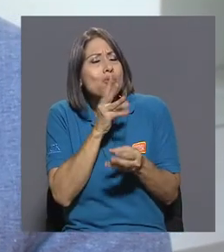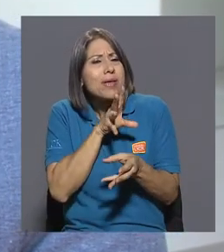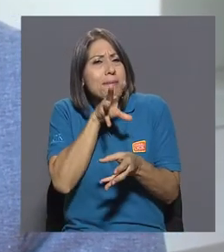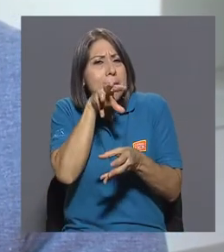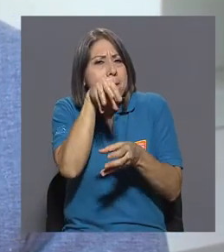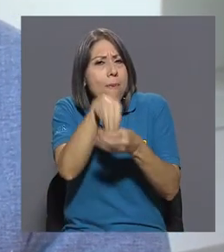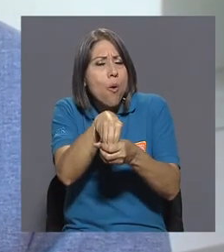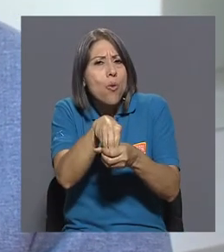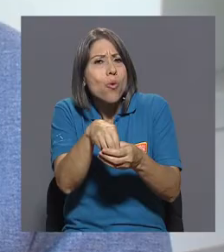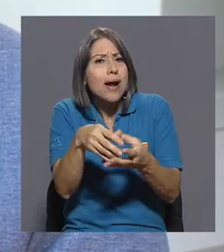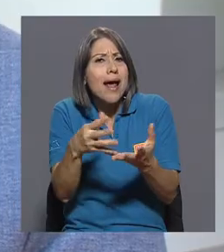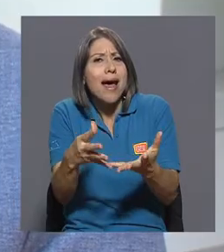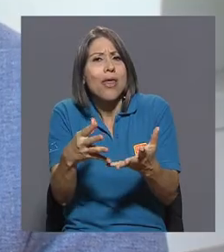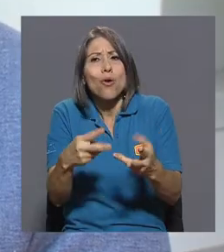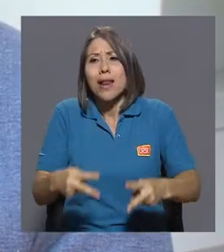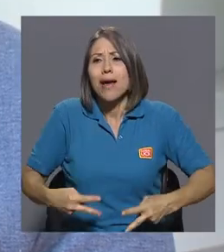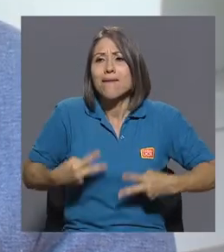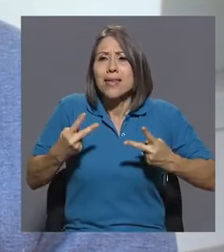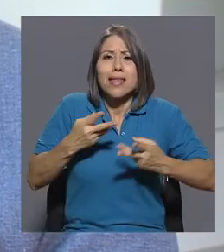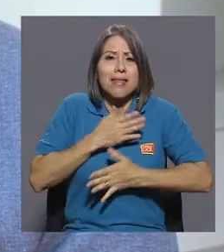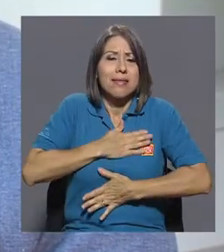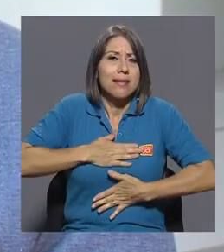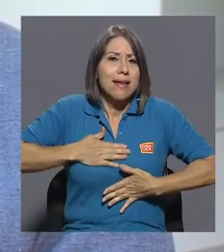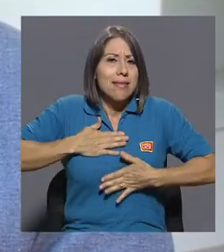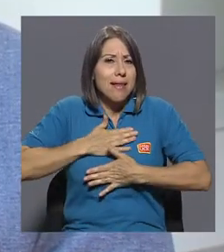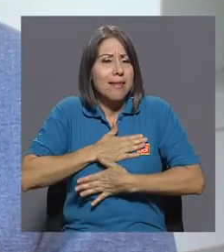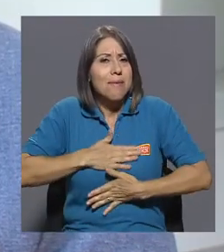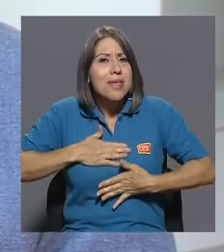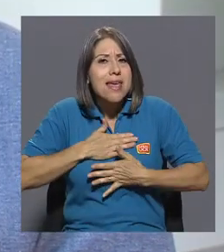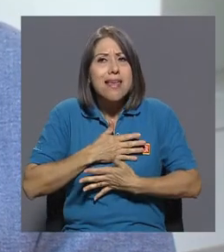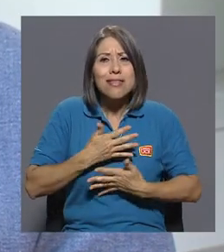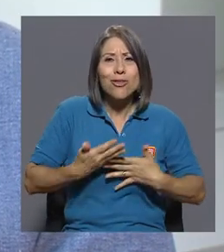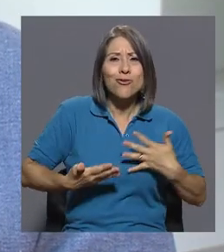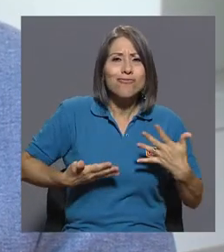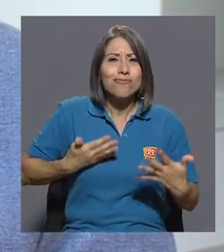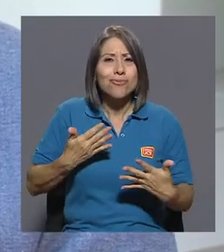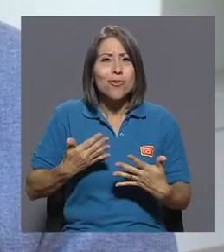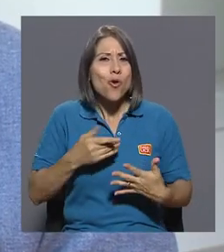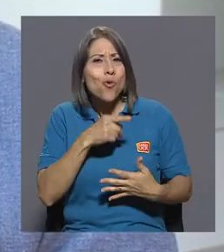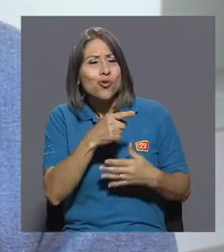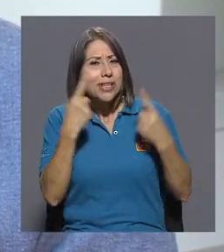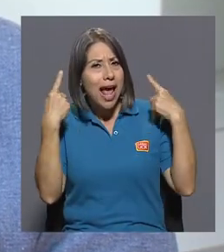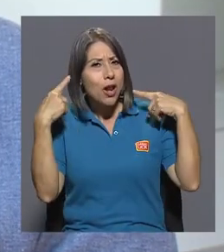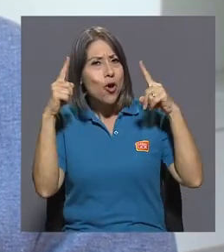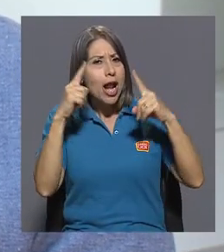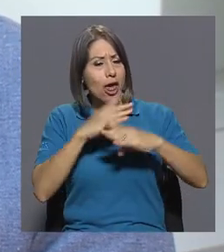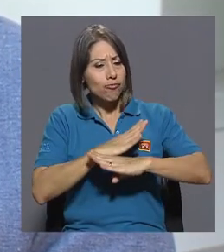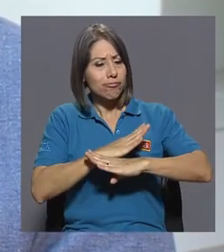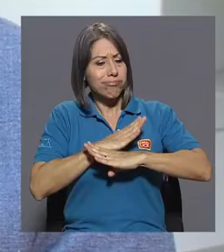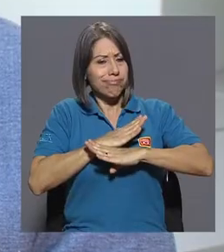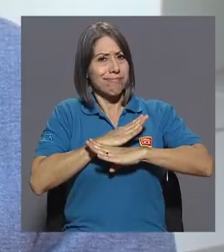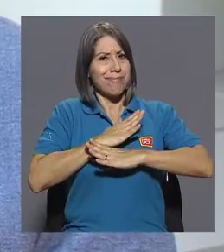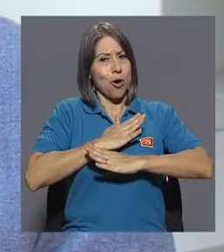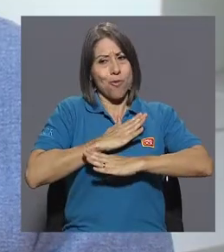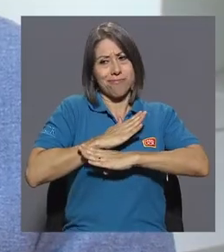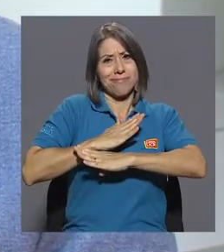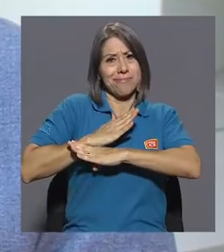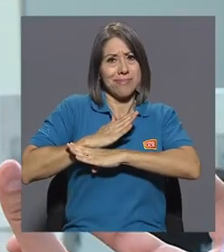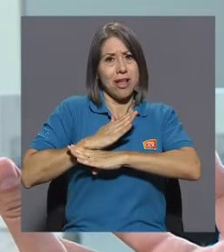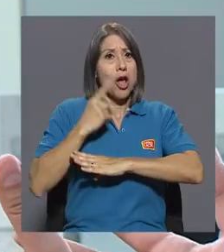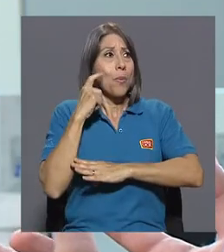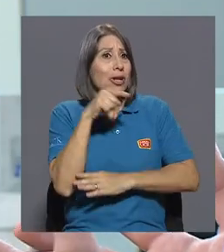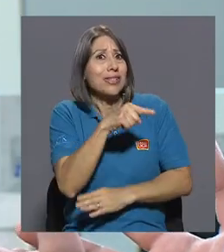en la vida del entretenimiento, usted ha logrado blindarse? Porque a usted le sobran invitaciones y